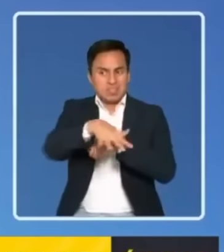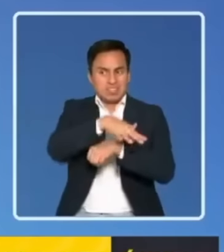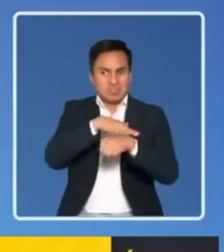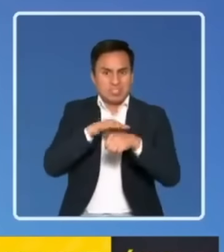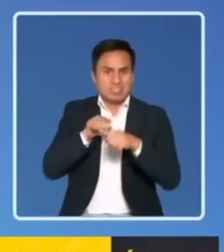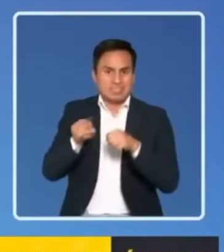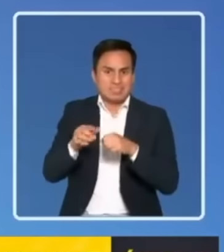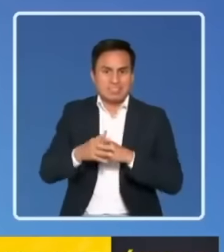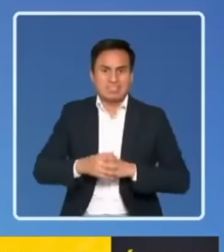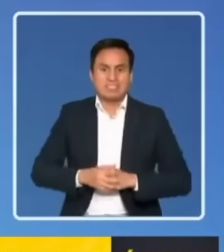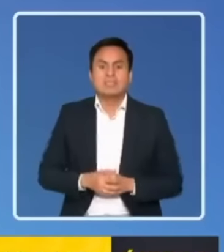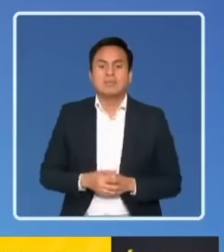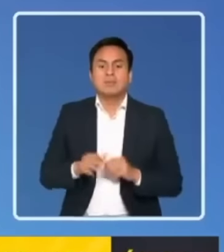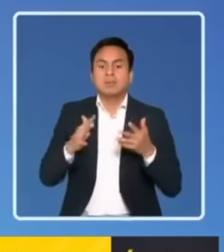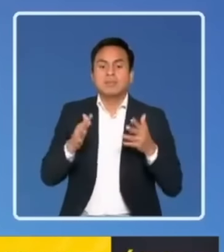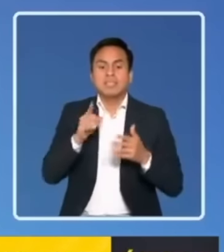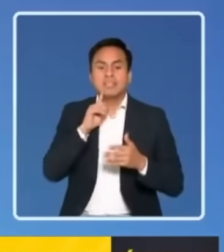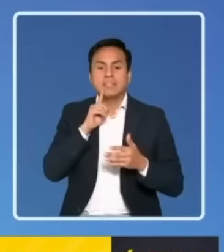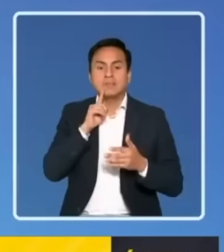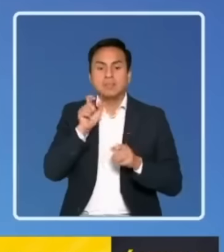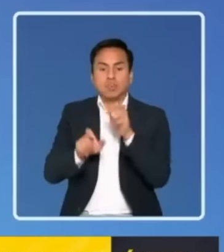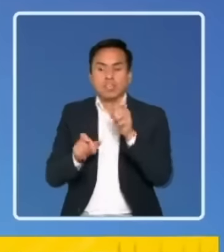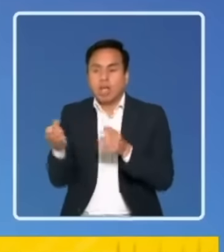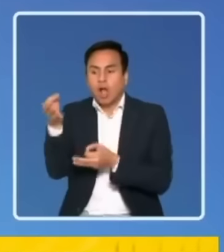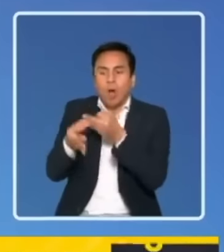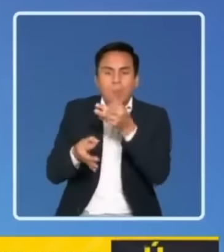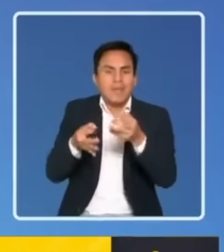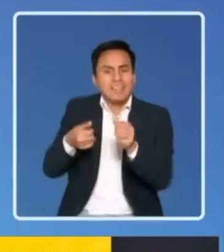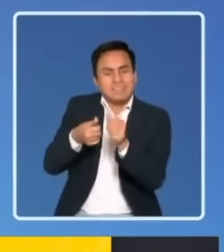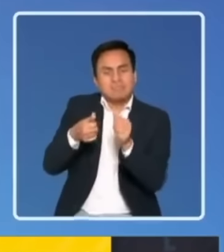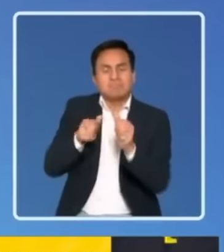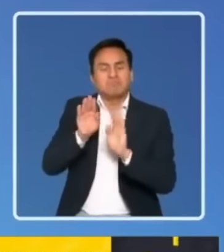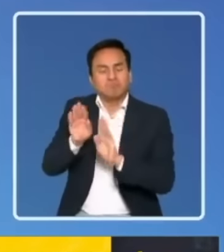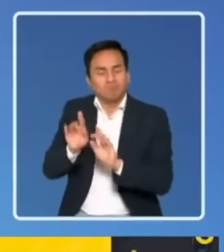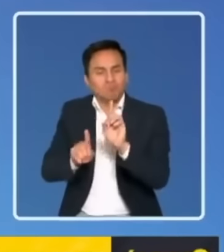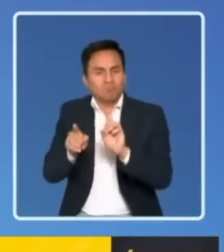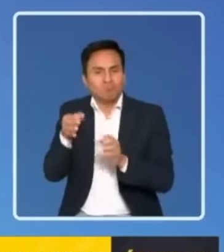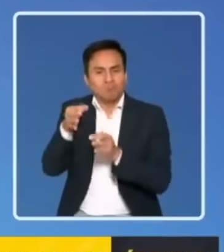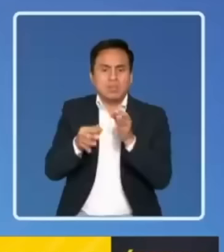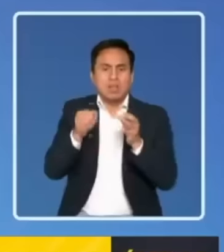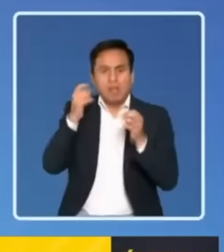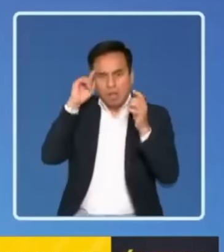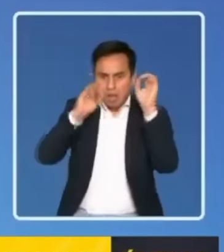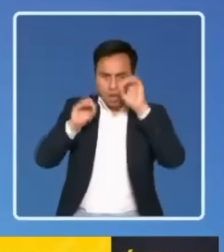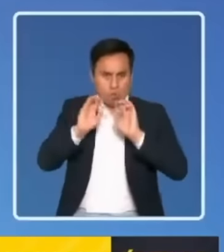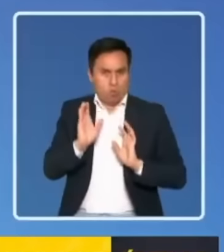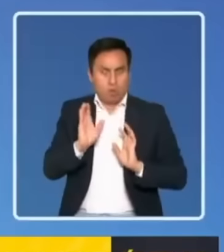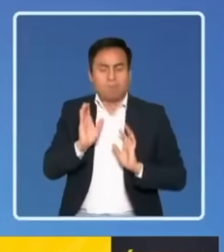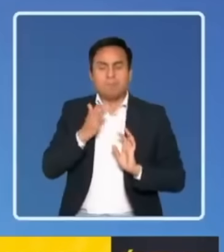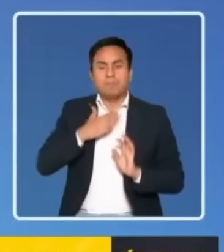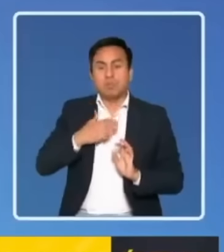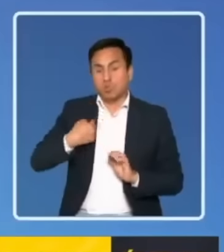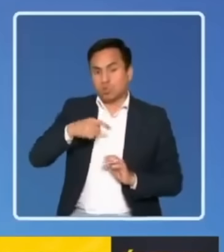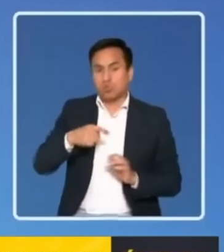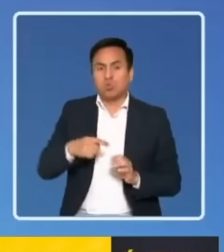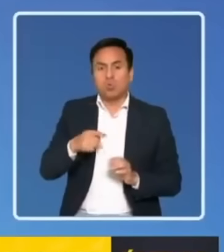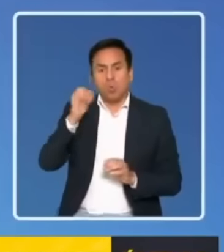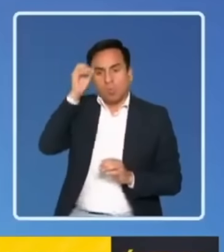situaciones. Probablemente tienen las primeras personas que les comentan, personas de contención, etcétera. No quiero especular de aquello, pero no nos corresponde a nosotros